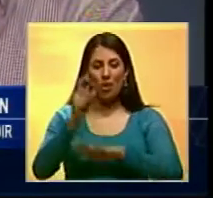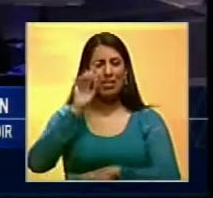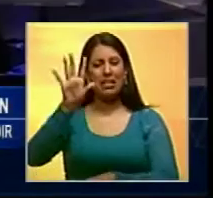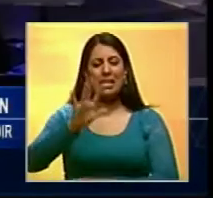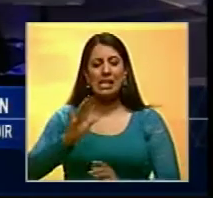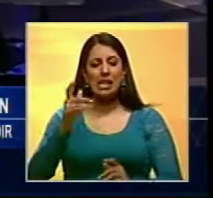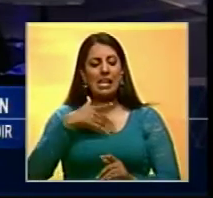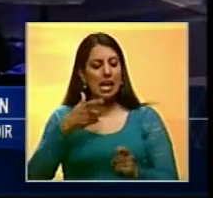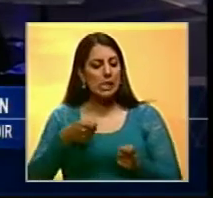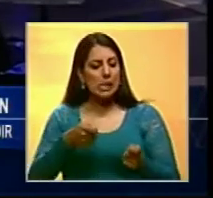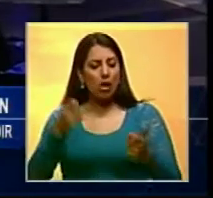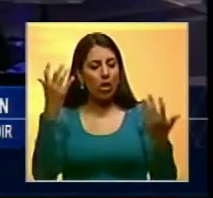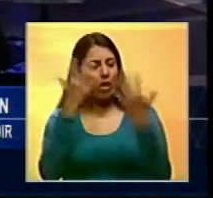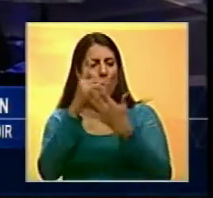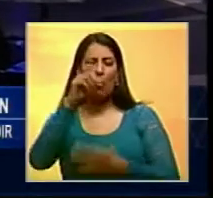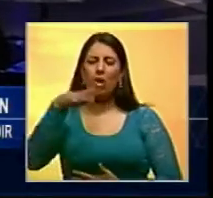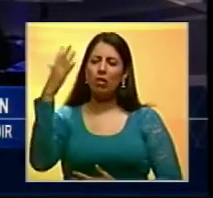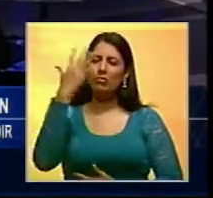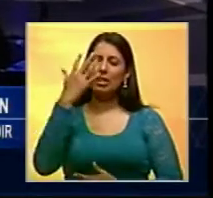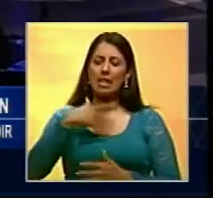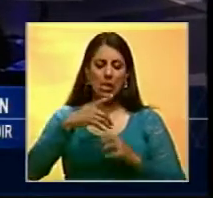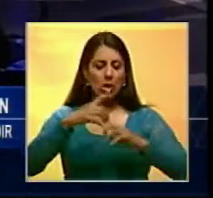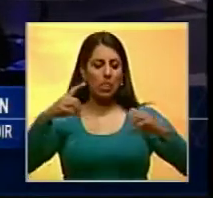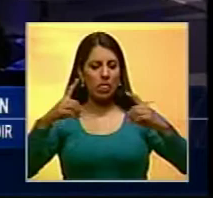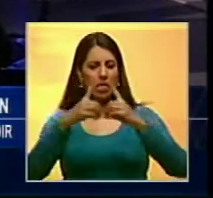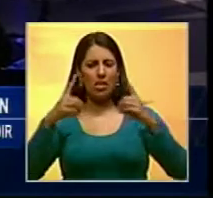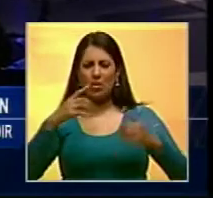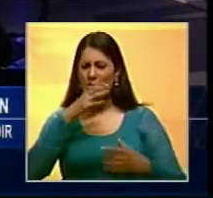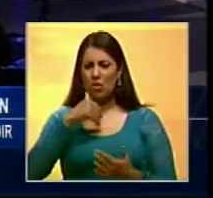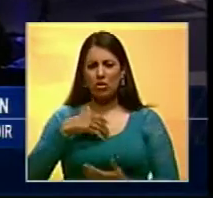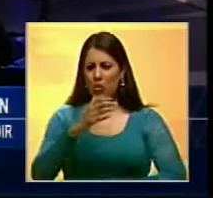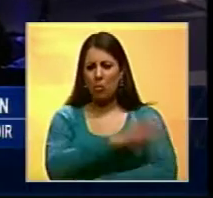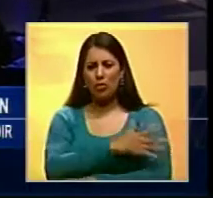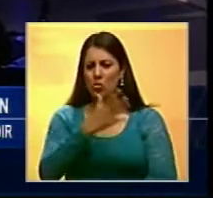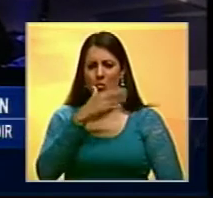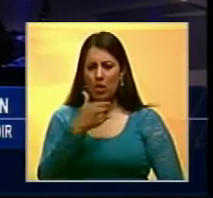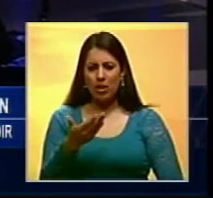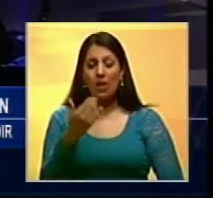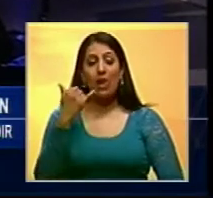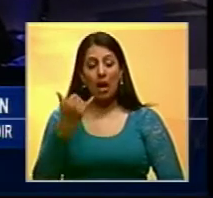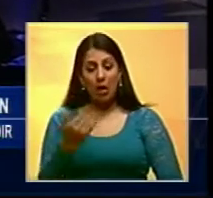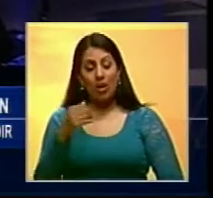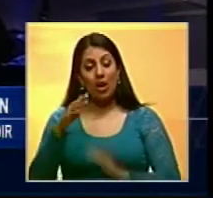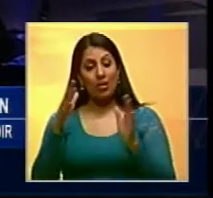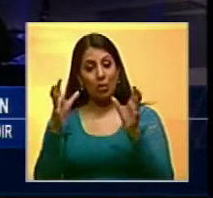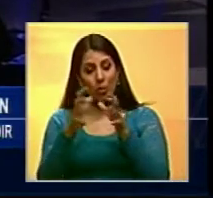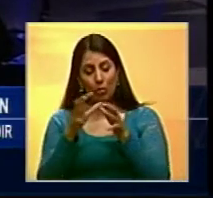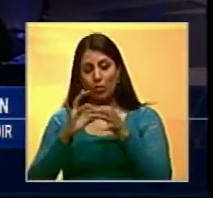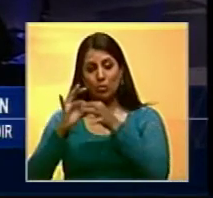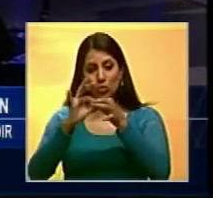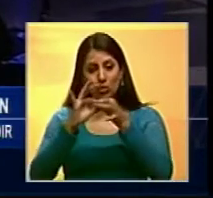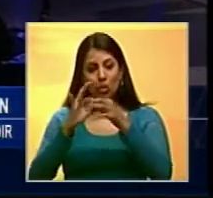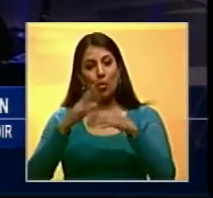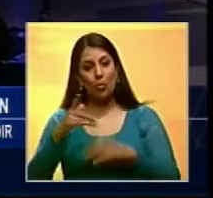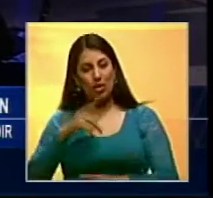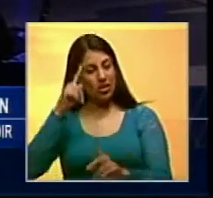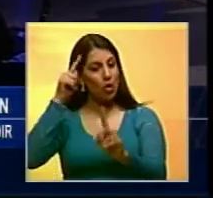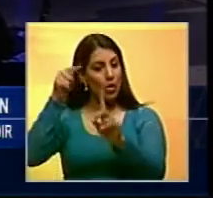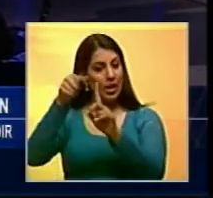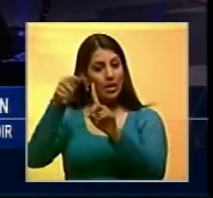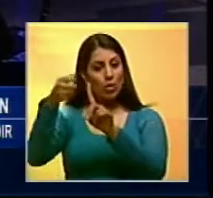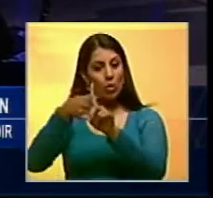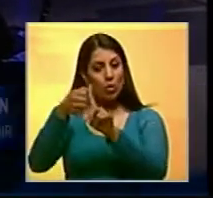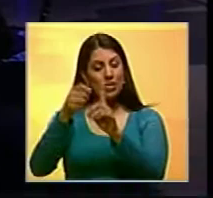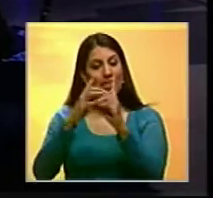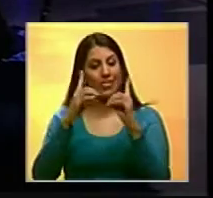los venezolanos utilizando supuestas divisiones internas en la coalición opositora. Afirmó que el bloque está unido porque su objetivo es luchar